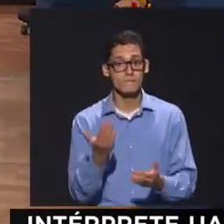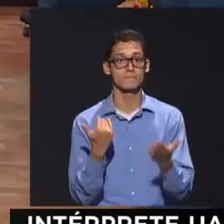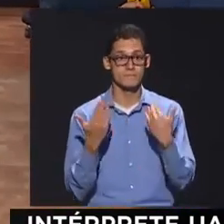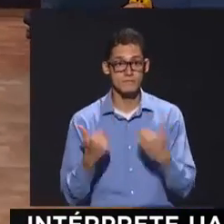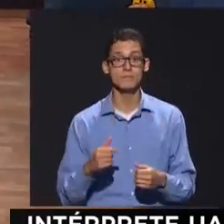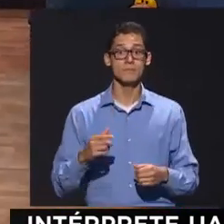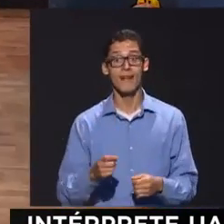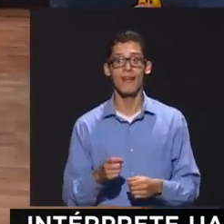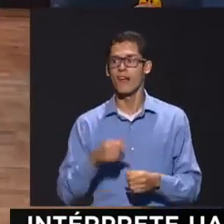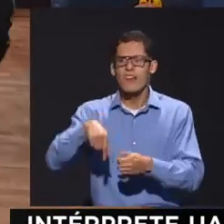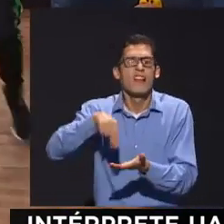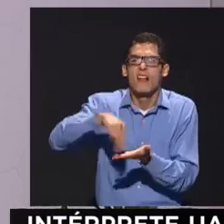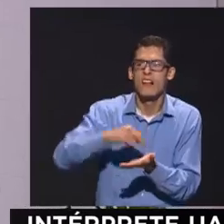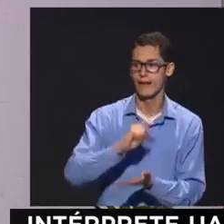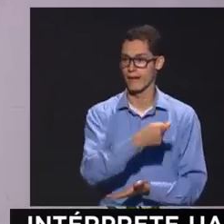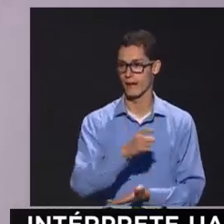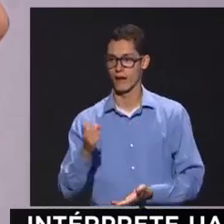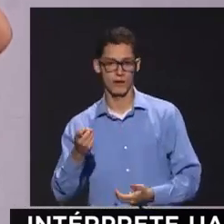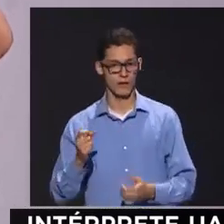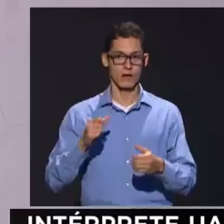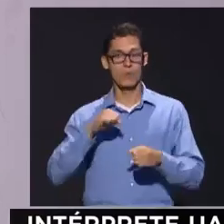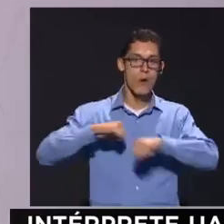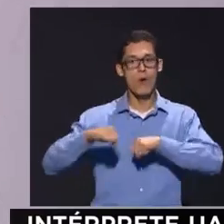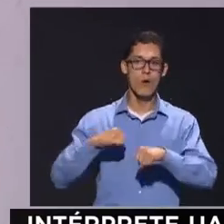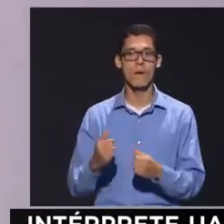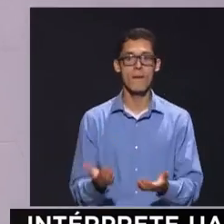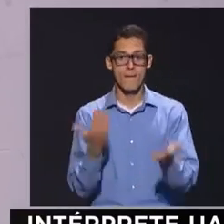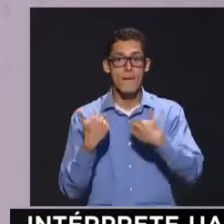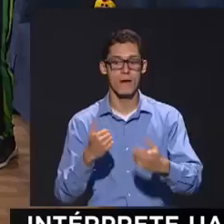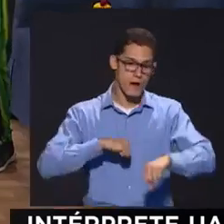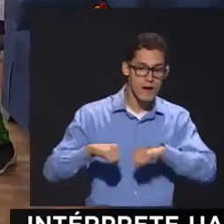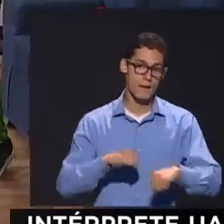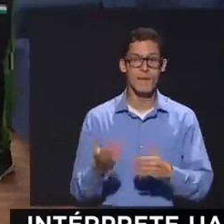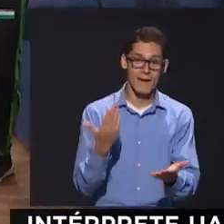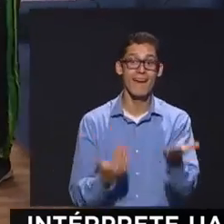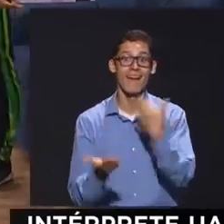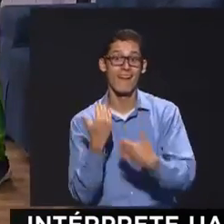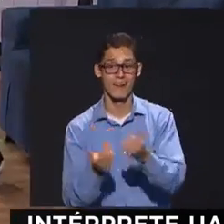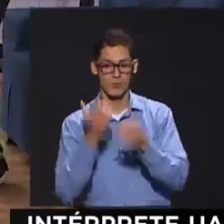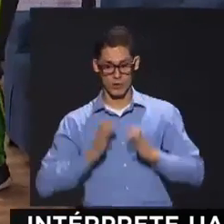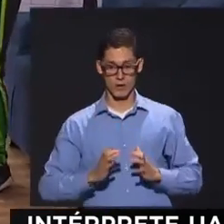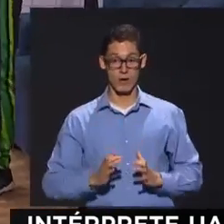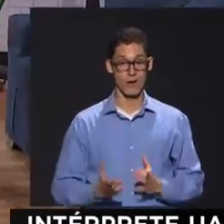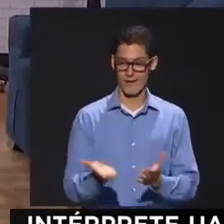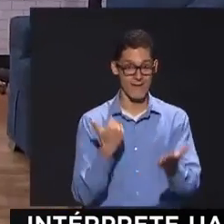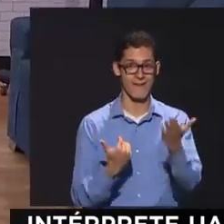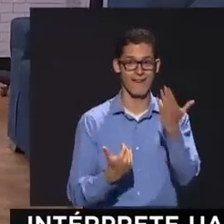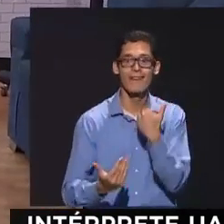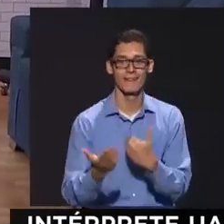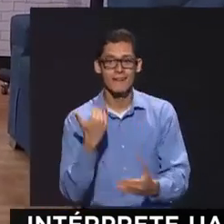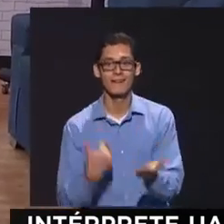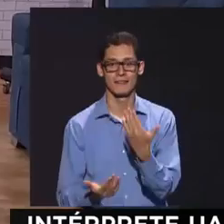este es el baile y el baile que vuelve vamos a mover las partes del cuerpo